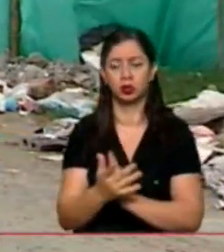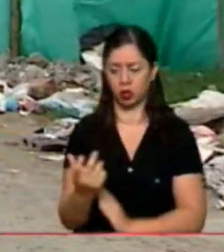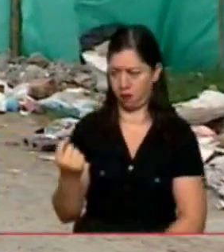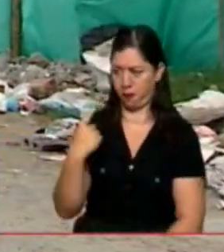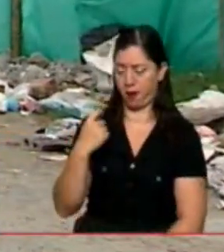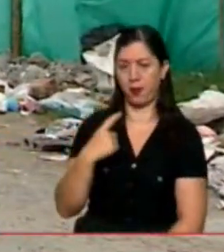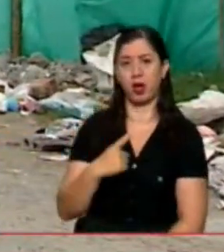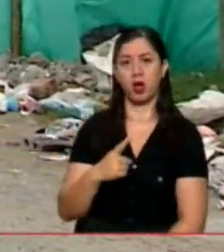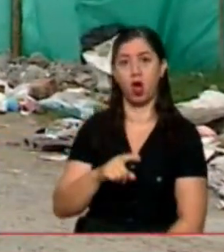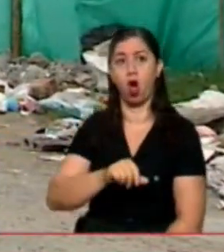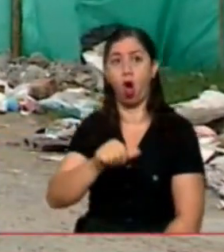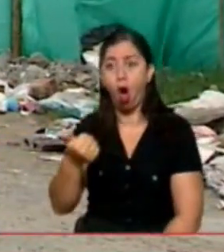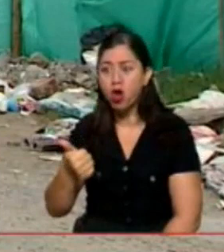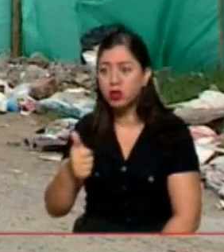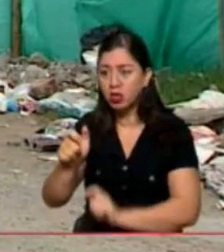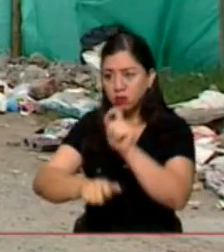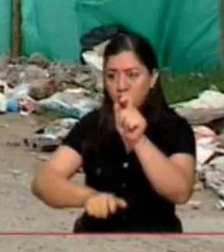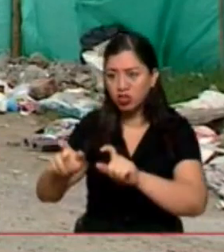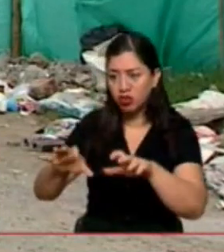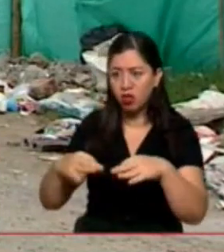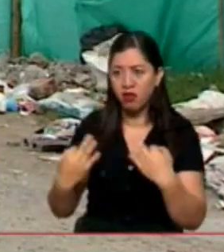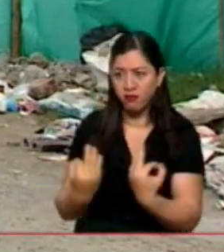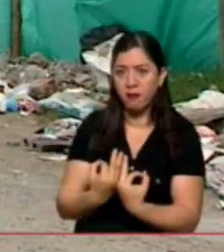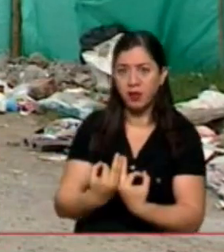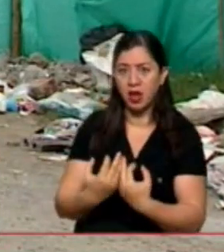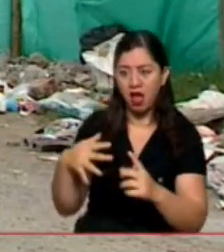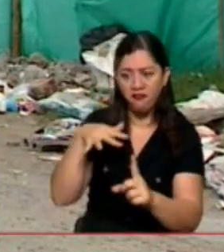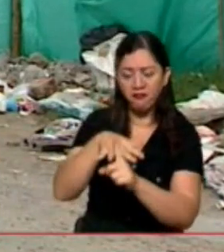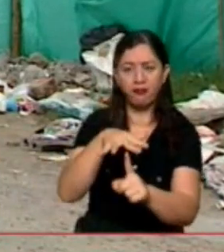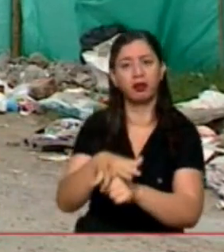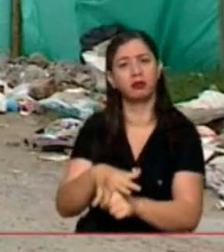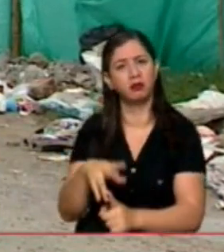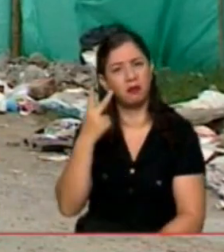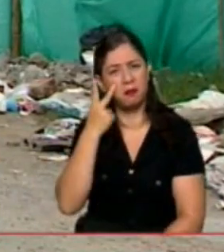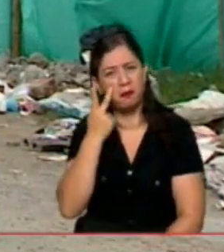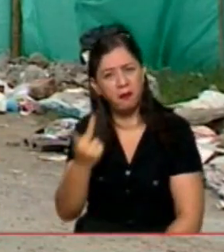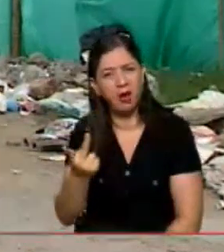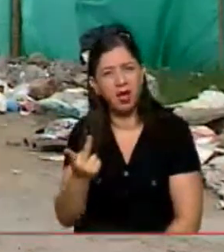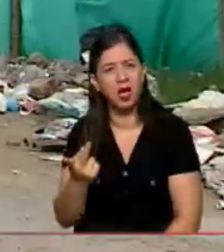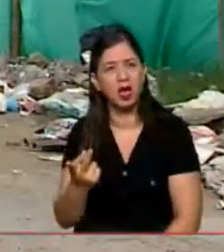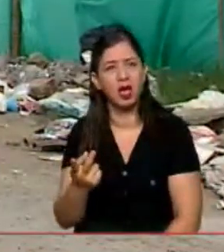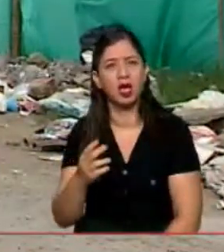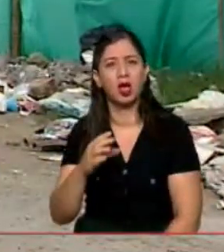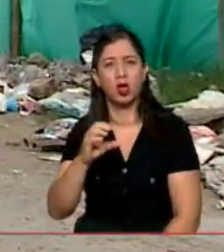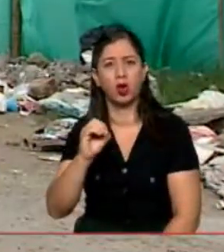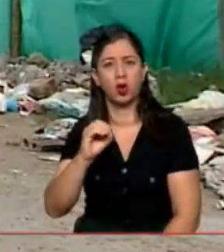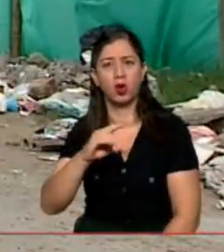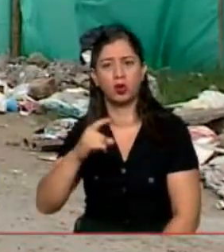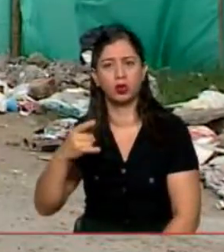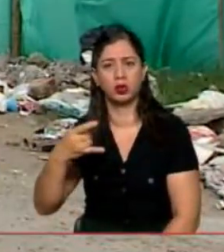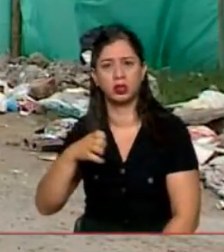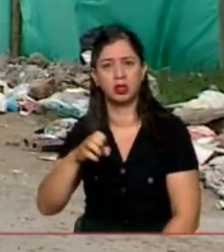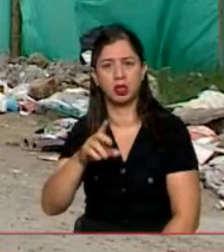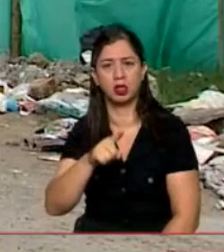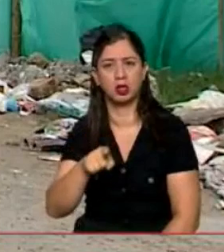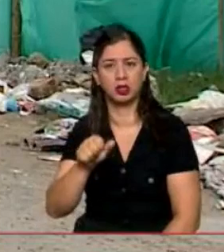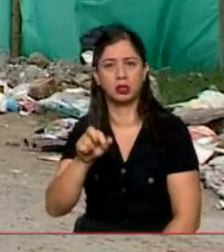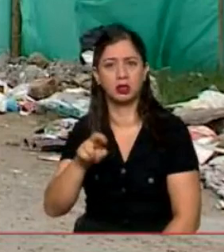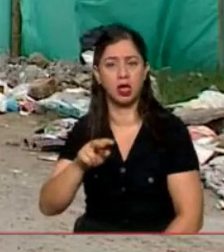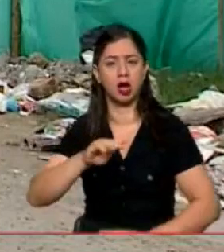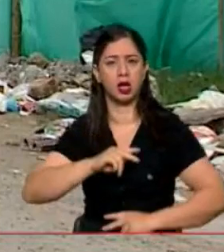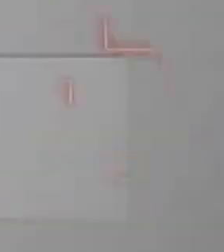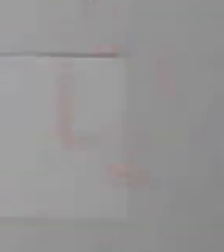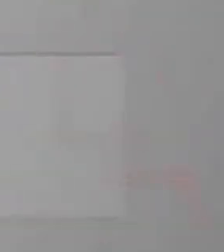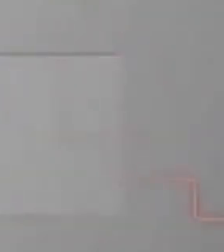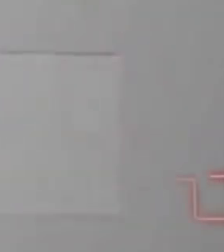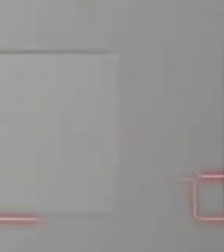entrevista los demás afectados vean lo que la constructora Cosenza está haciendo con los sueños de tener casa